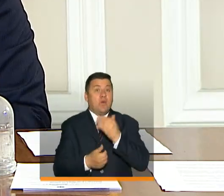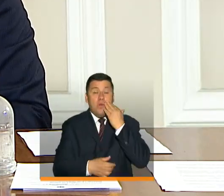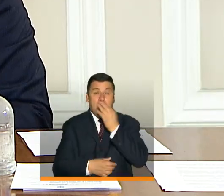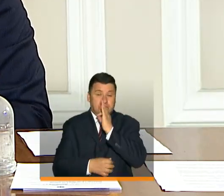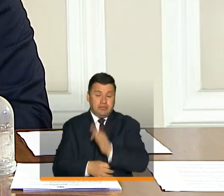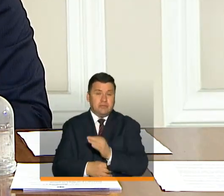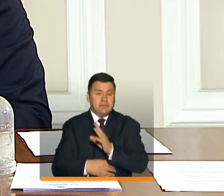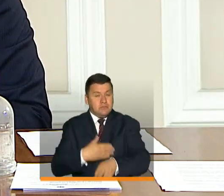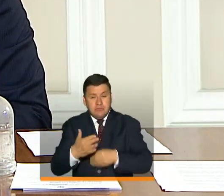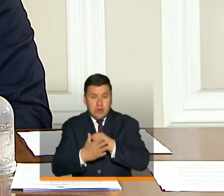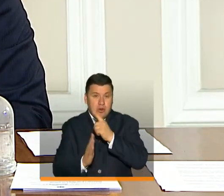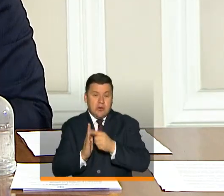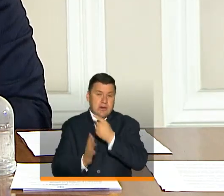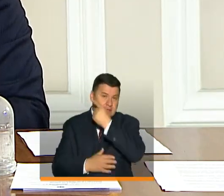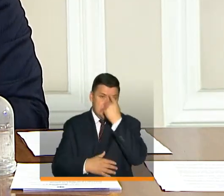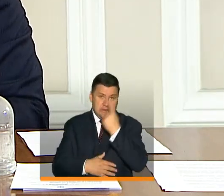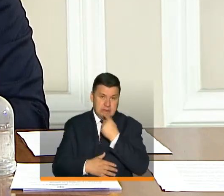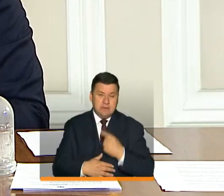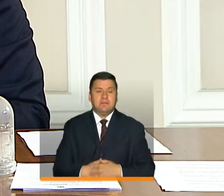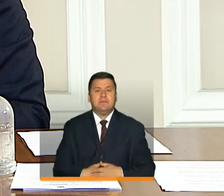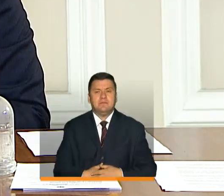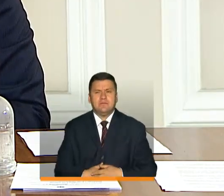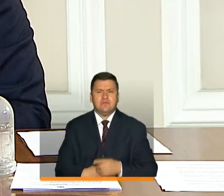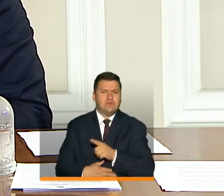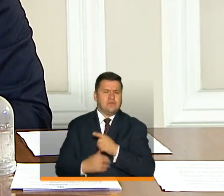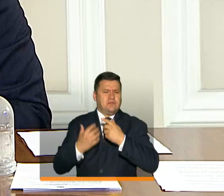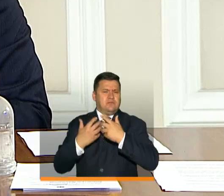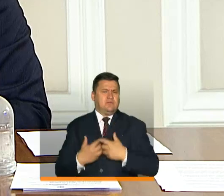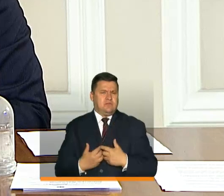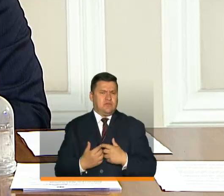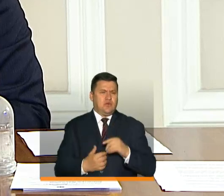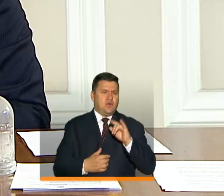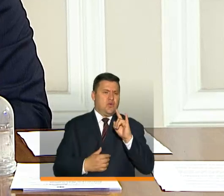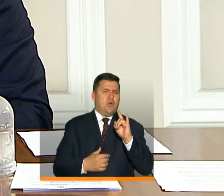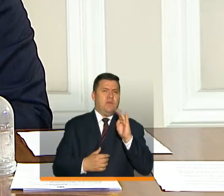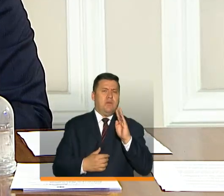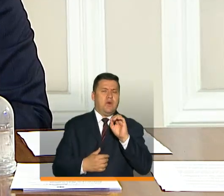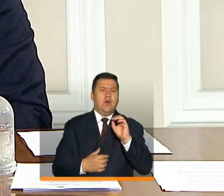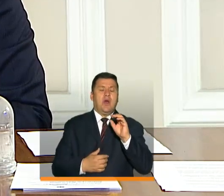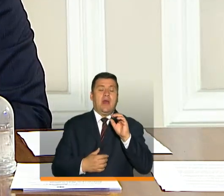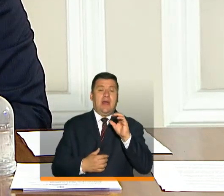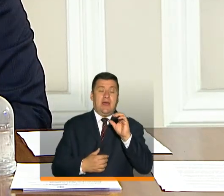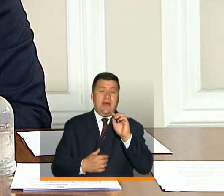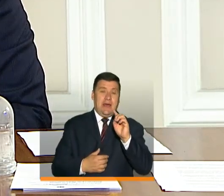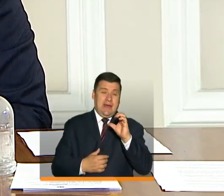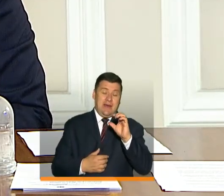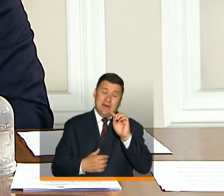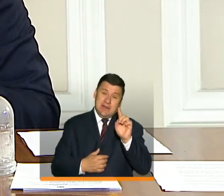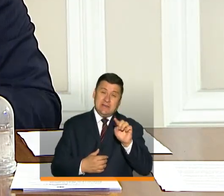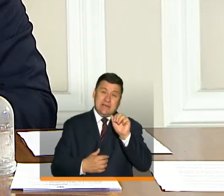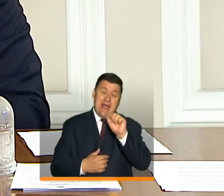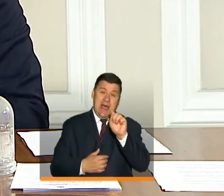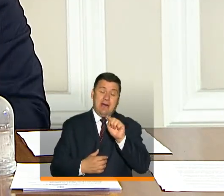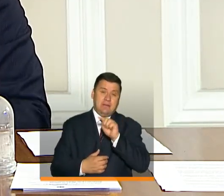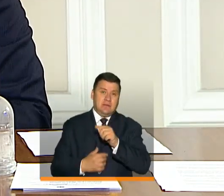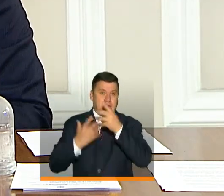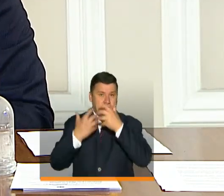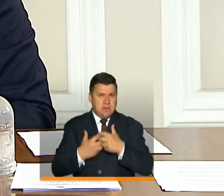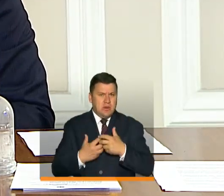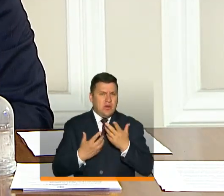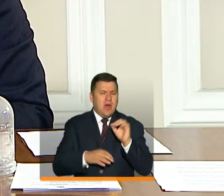septiembre. Y quiero que veamos cómo una empresa como Humo S.A., una empresa que trabaja en sistemas de escape